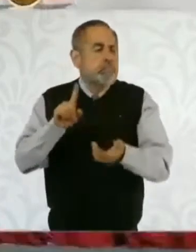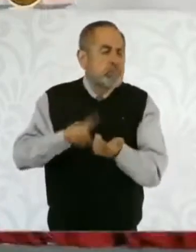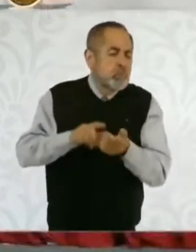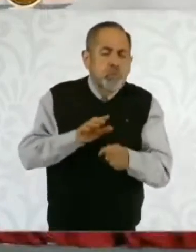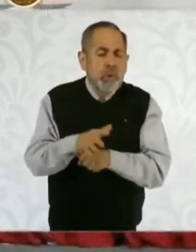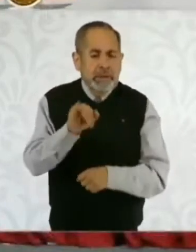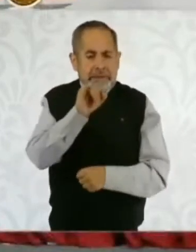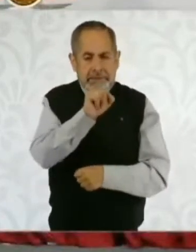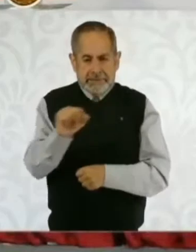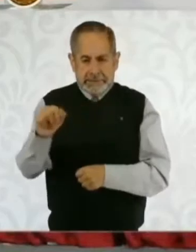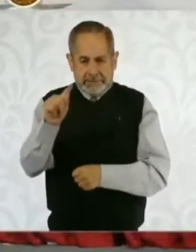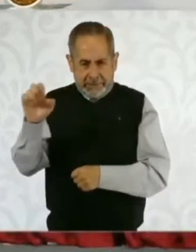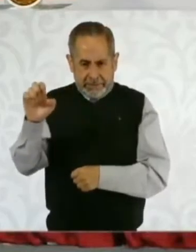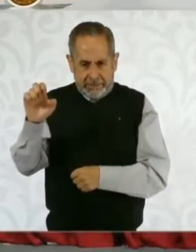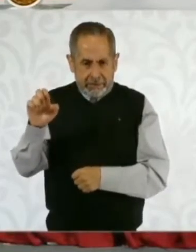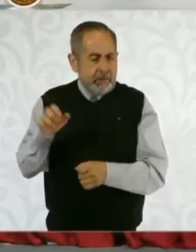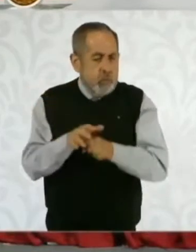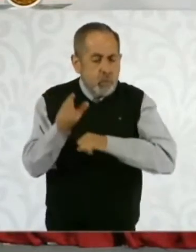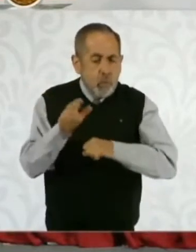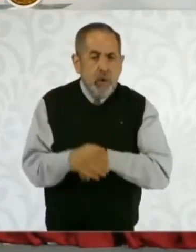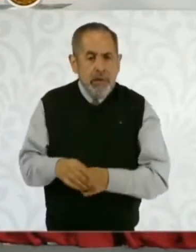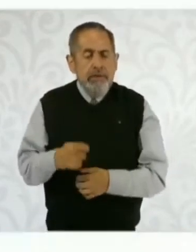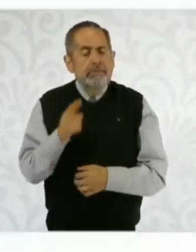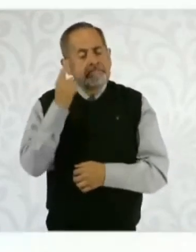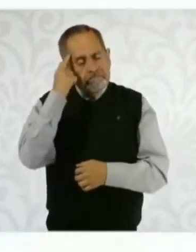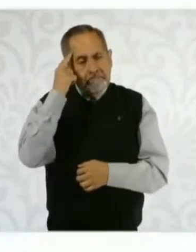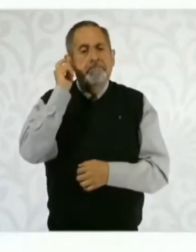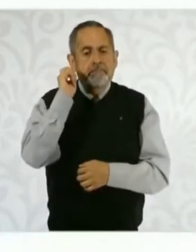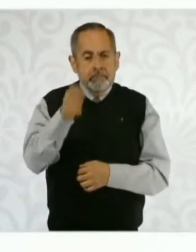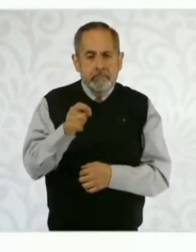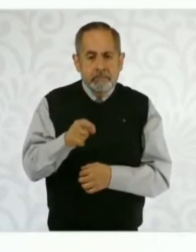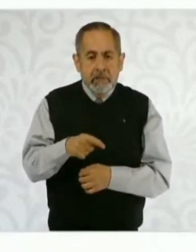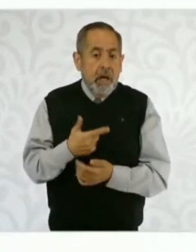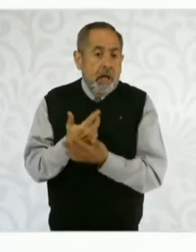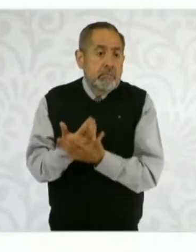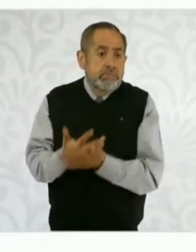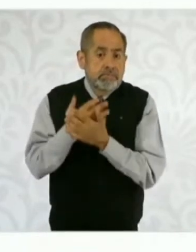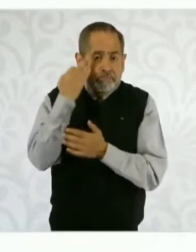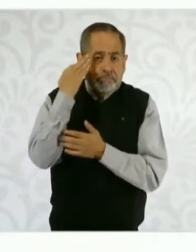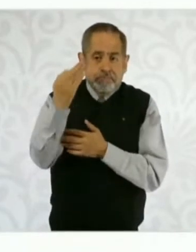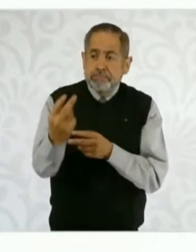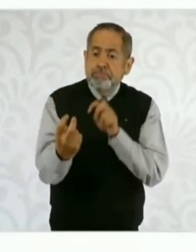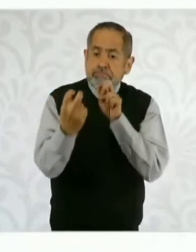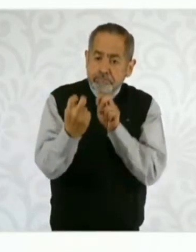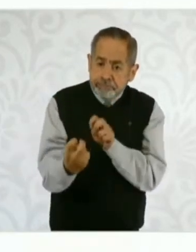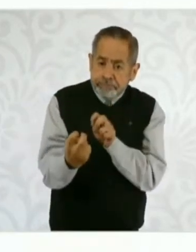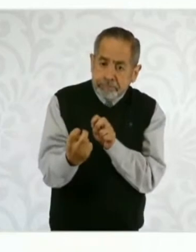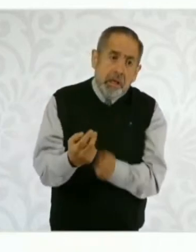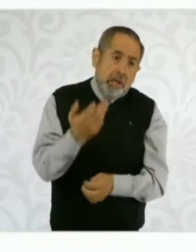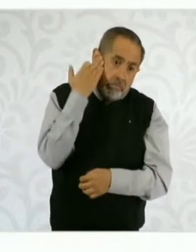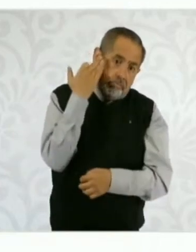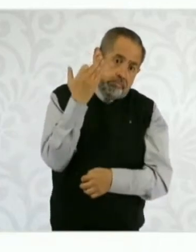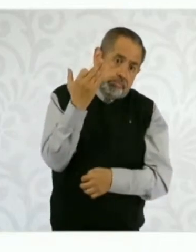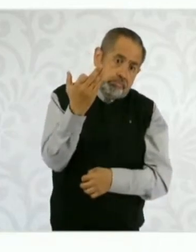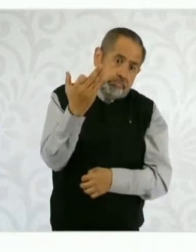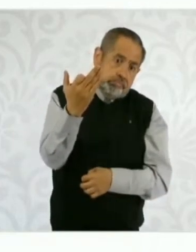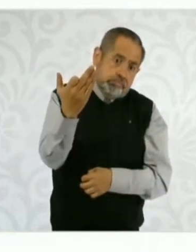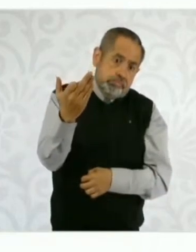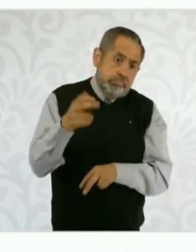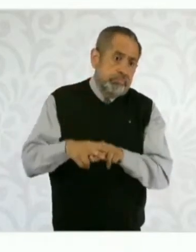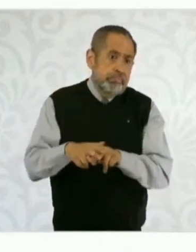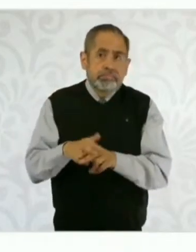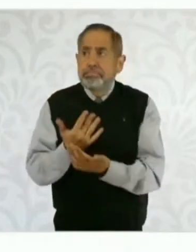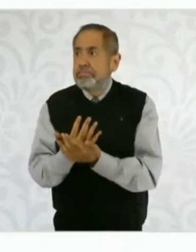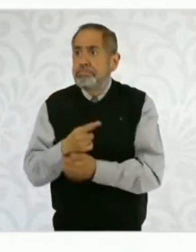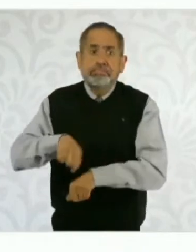ISSSTE. Una de ellas tiene que ver con la disminución de los tiempos de espera de los derechohabientes para ser atendidos en